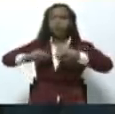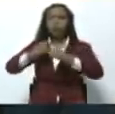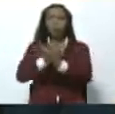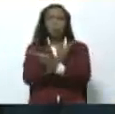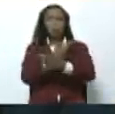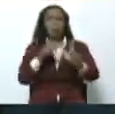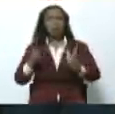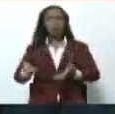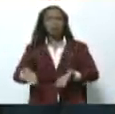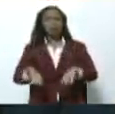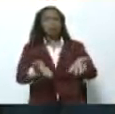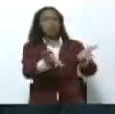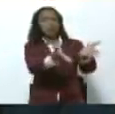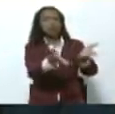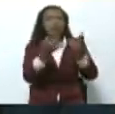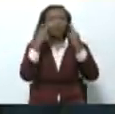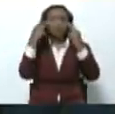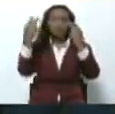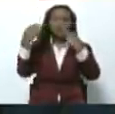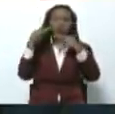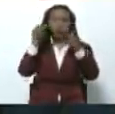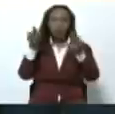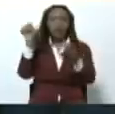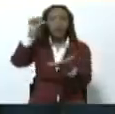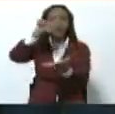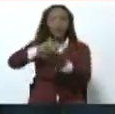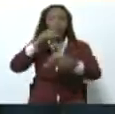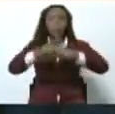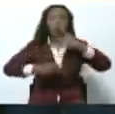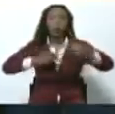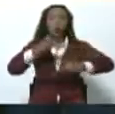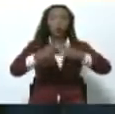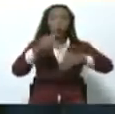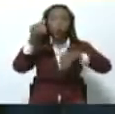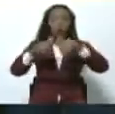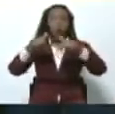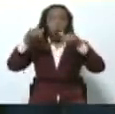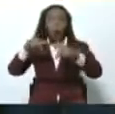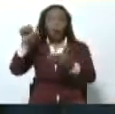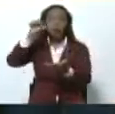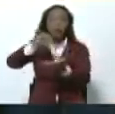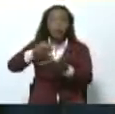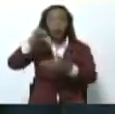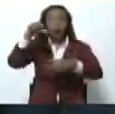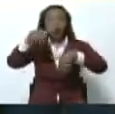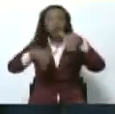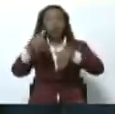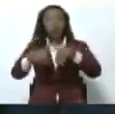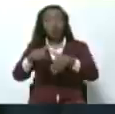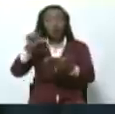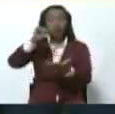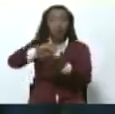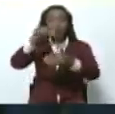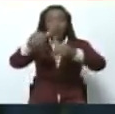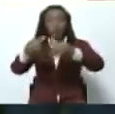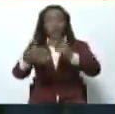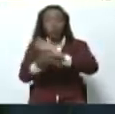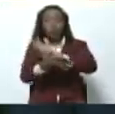libertad en medio del proceso electoral y hoy en medio de las votaciones en los centros de